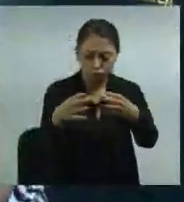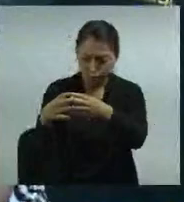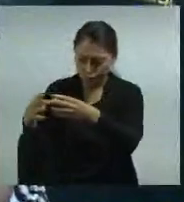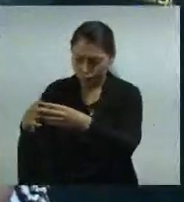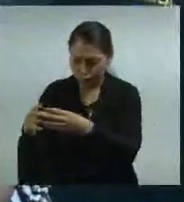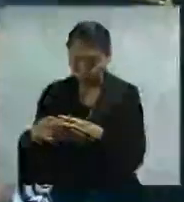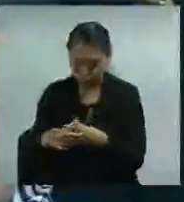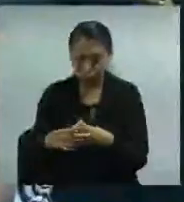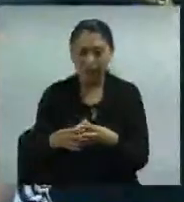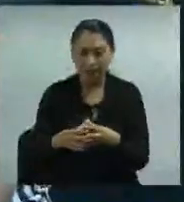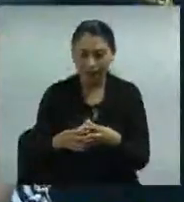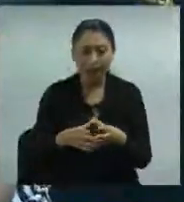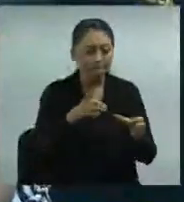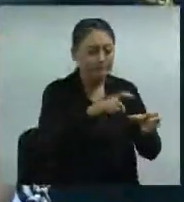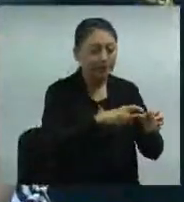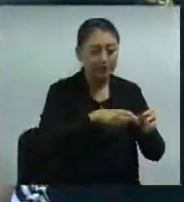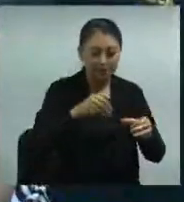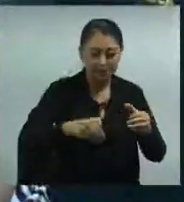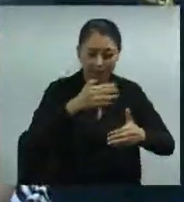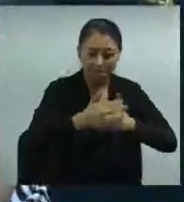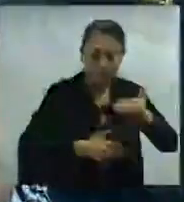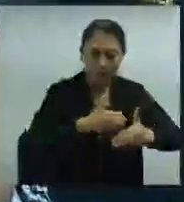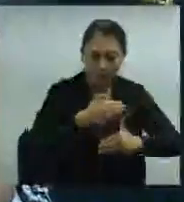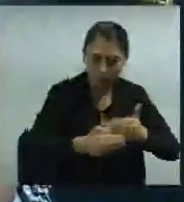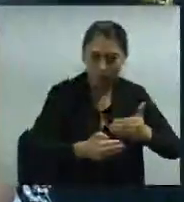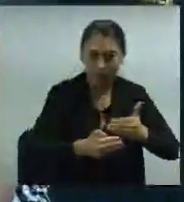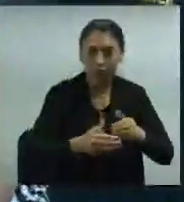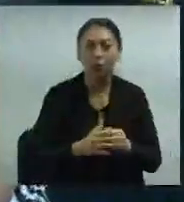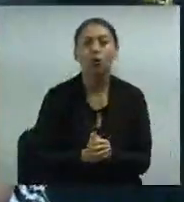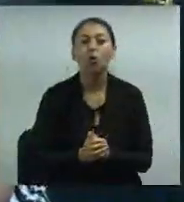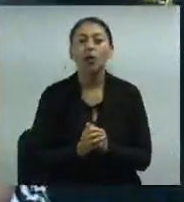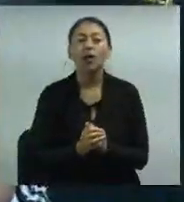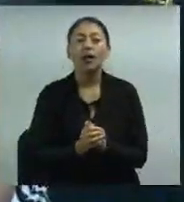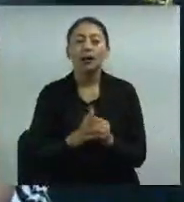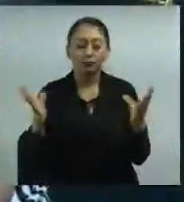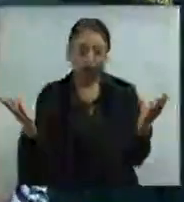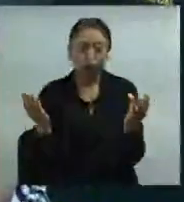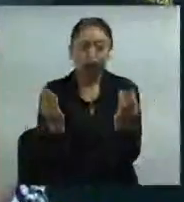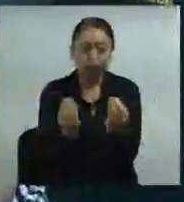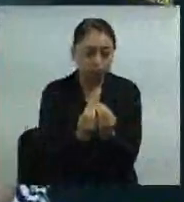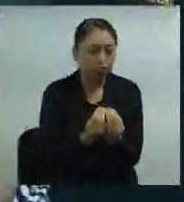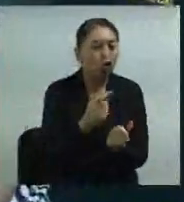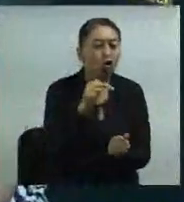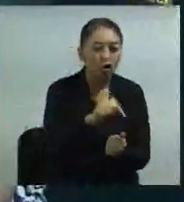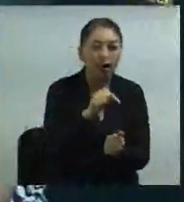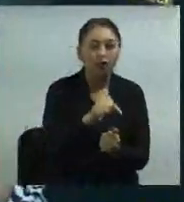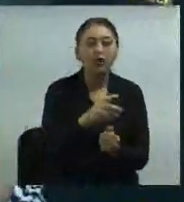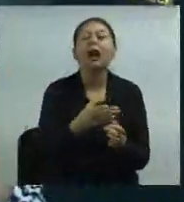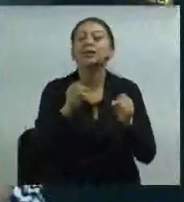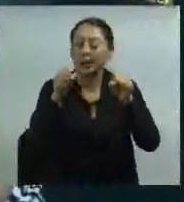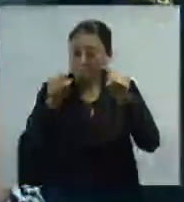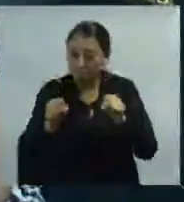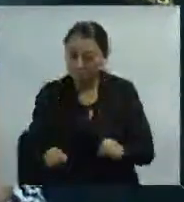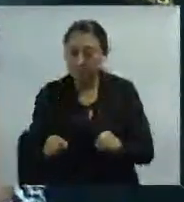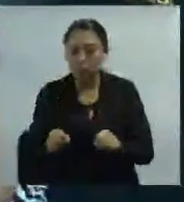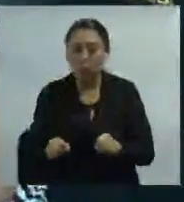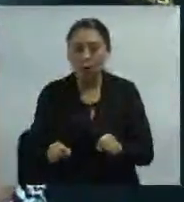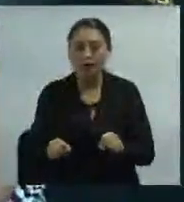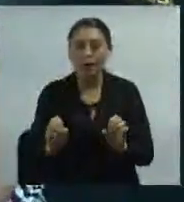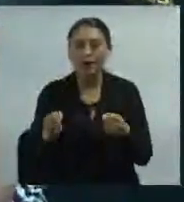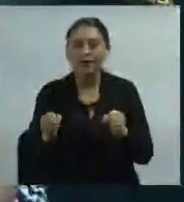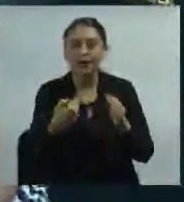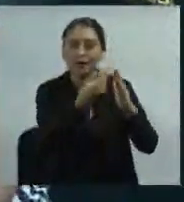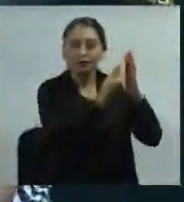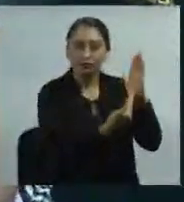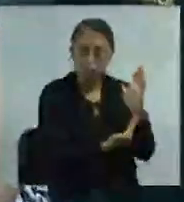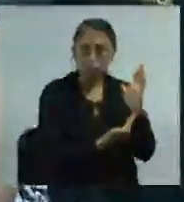este proceso, se les invitó a participar y en conjunto con esos sectores se pudo realizar esta tabla de